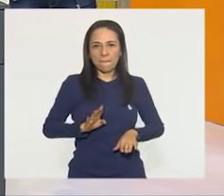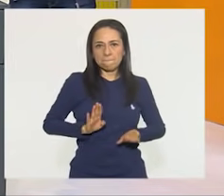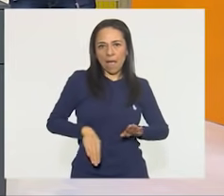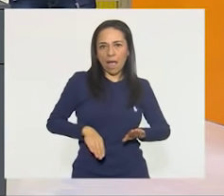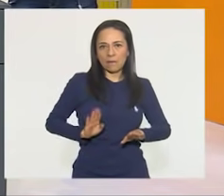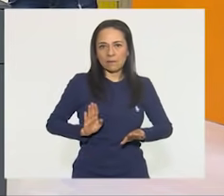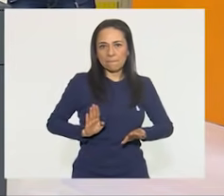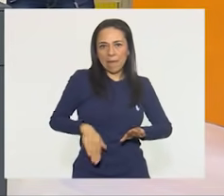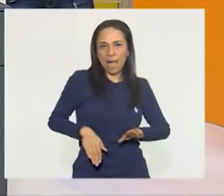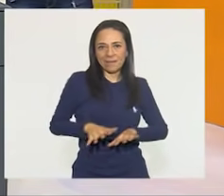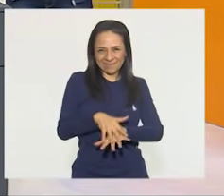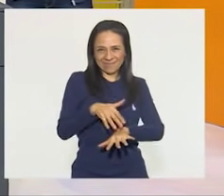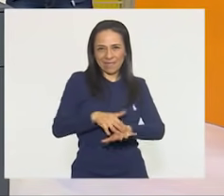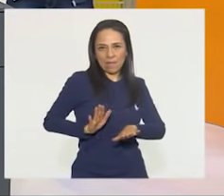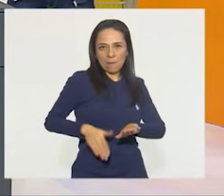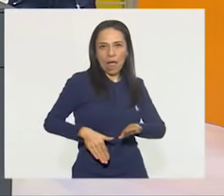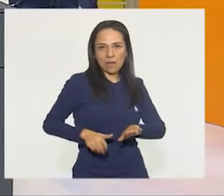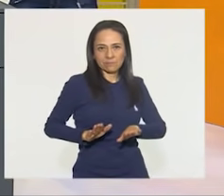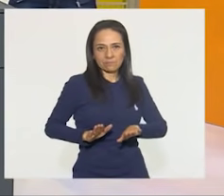Muy bien.